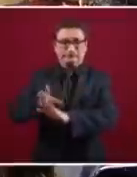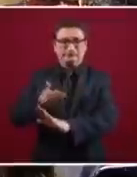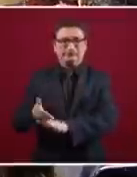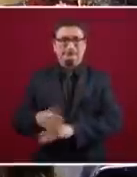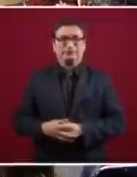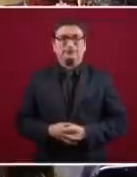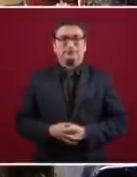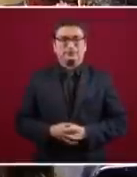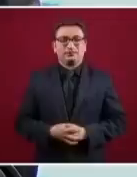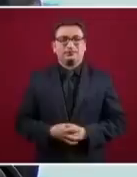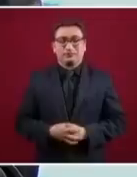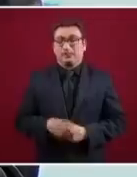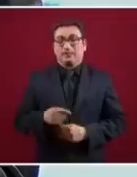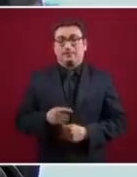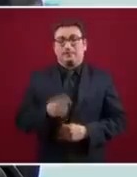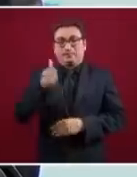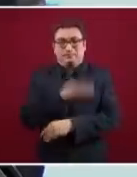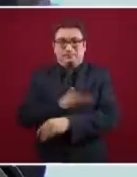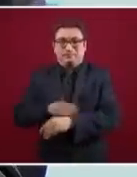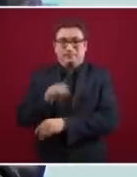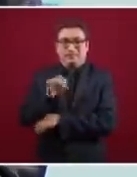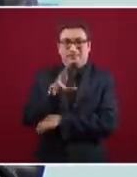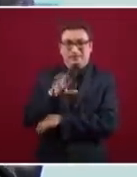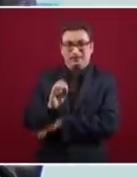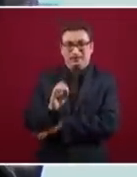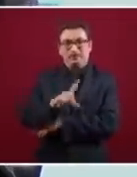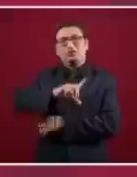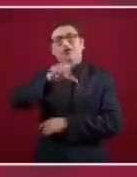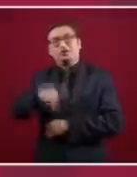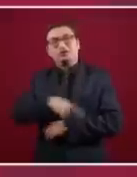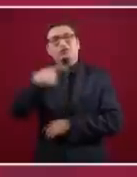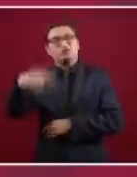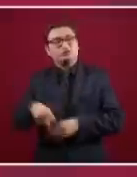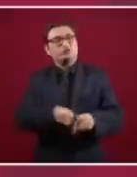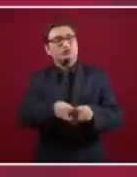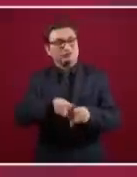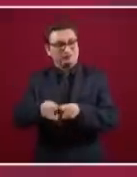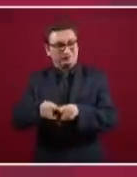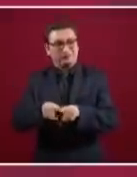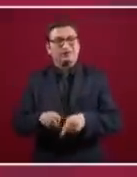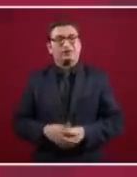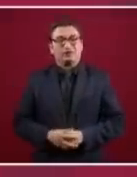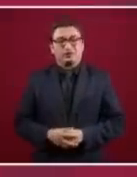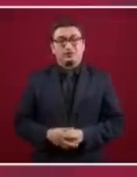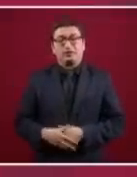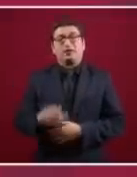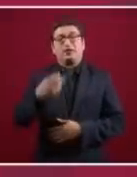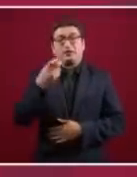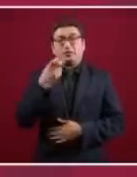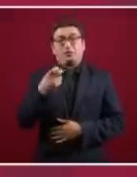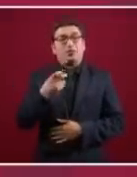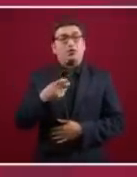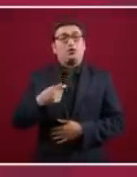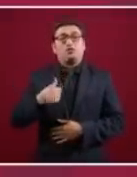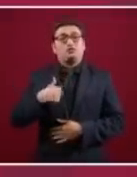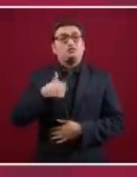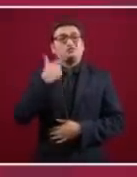primero en gustavo madero y luego en su hermano yo no quiero